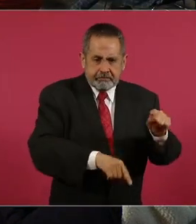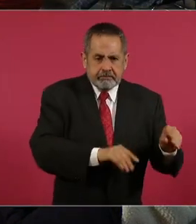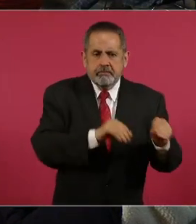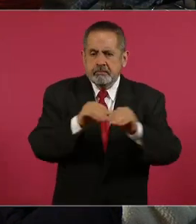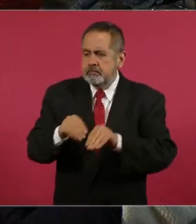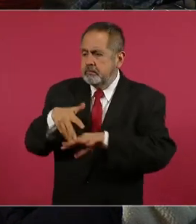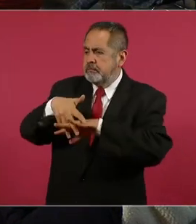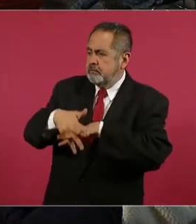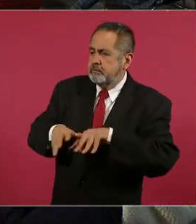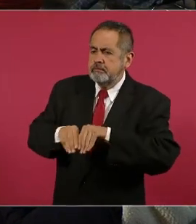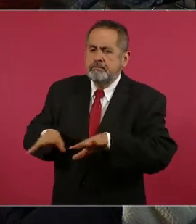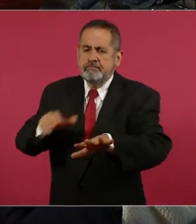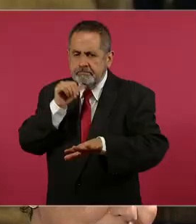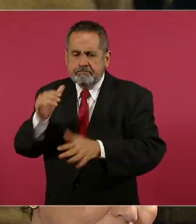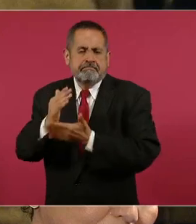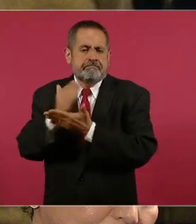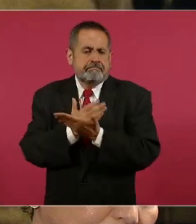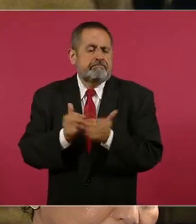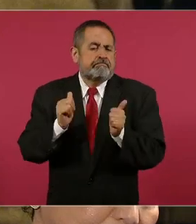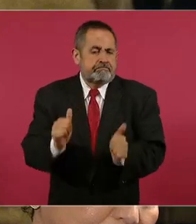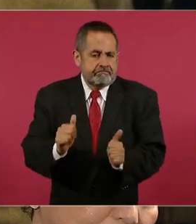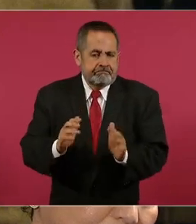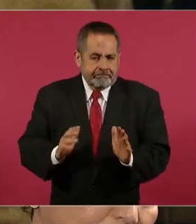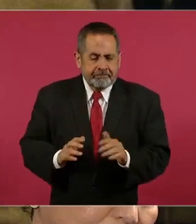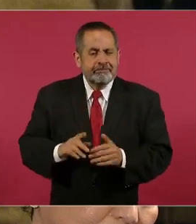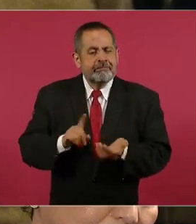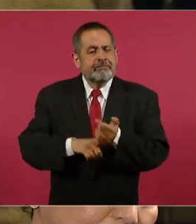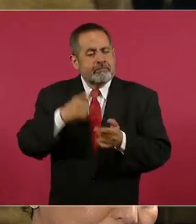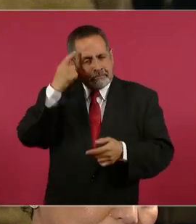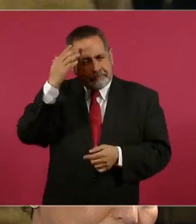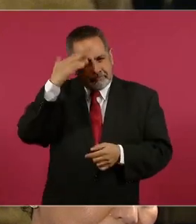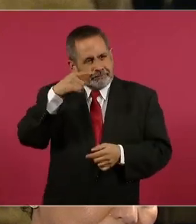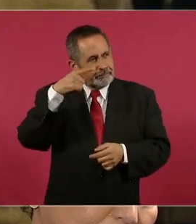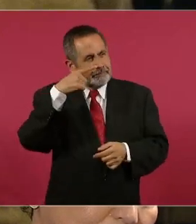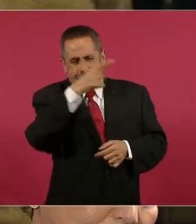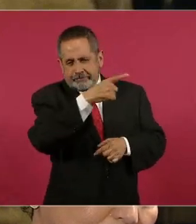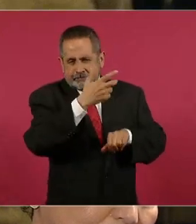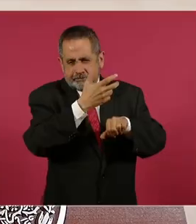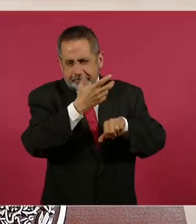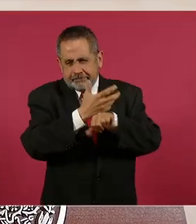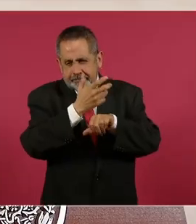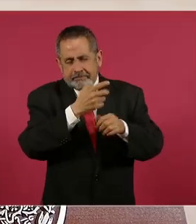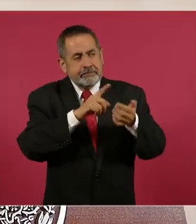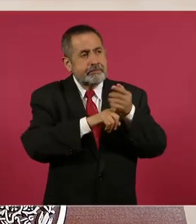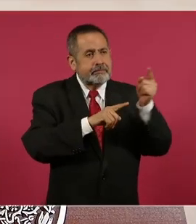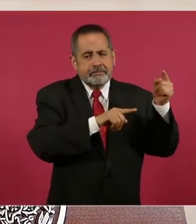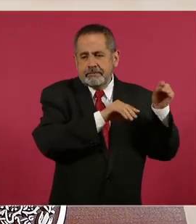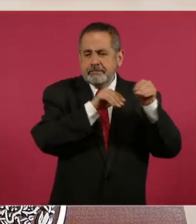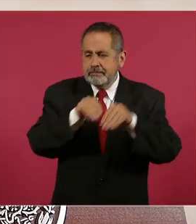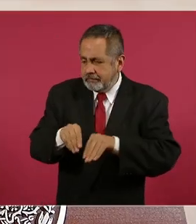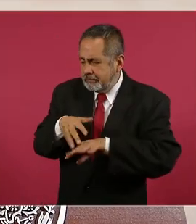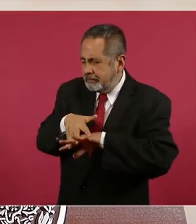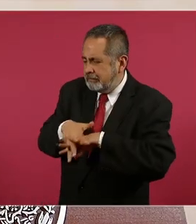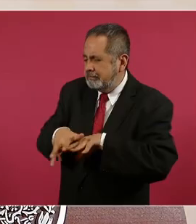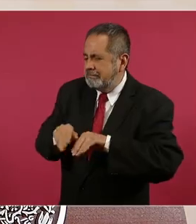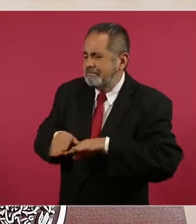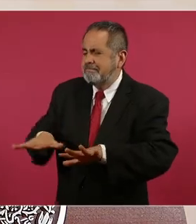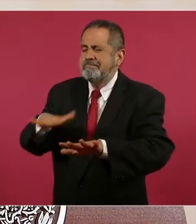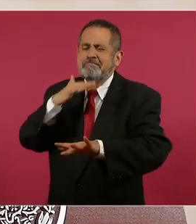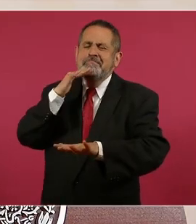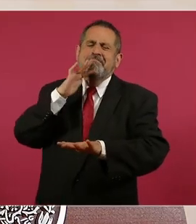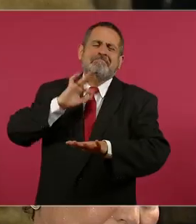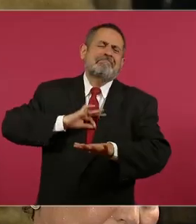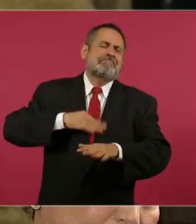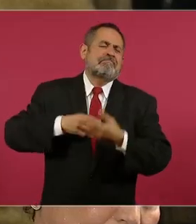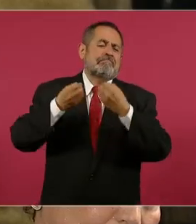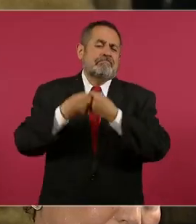todos estos accidentes que ya se han dado donde maíces mexicanos se contaminan con estos transgenes,